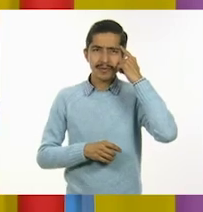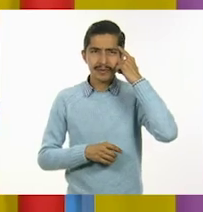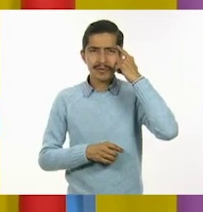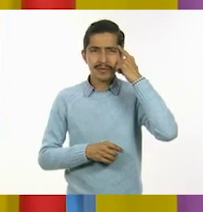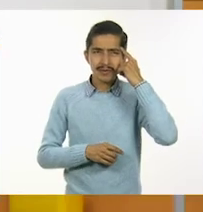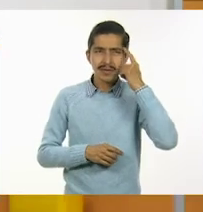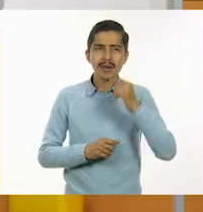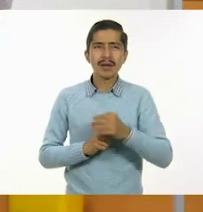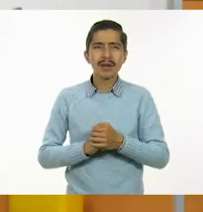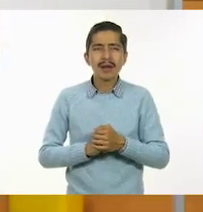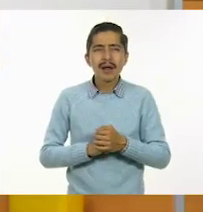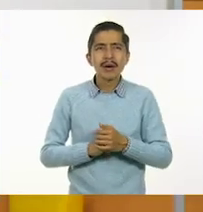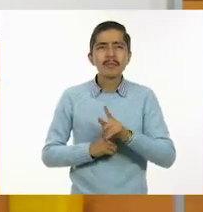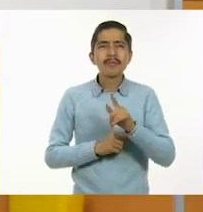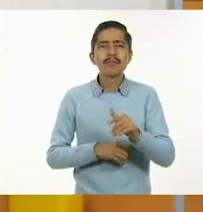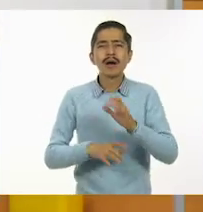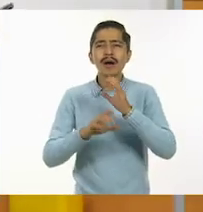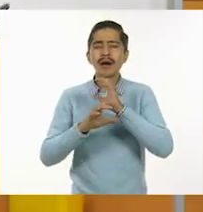Paramos y